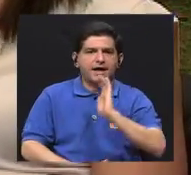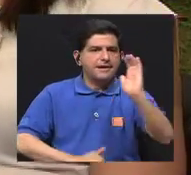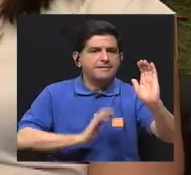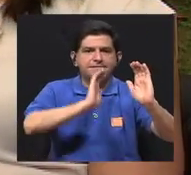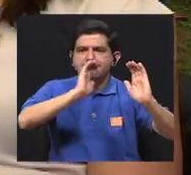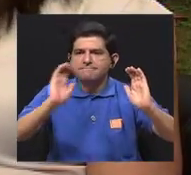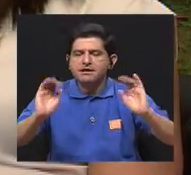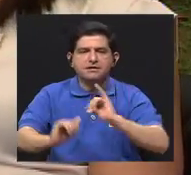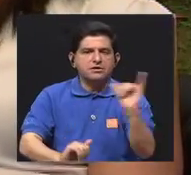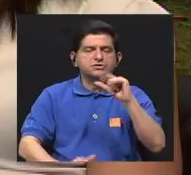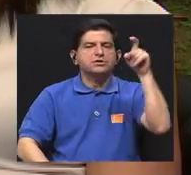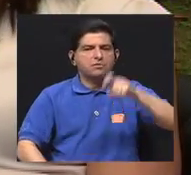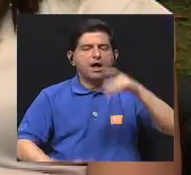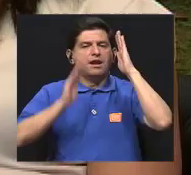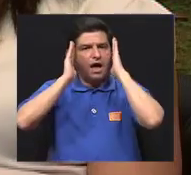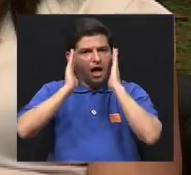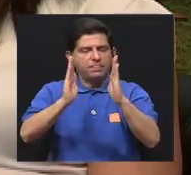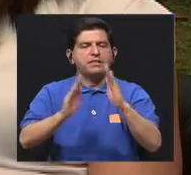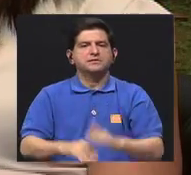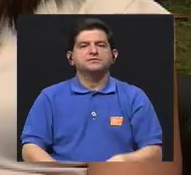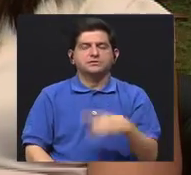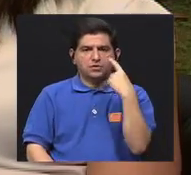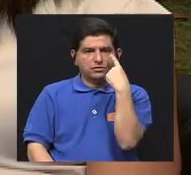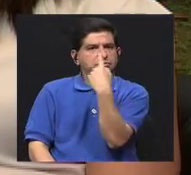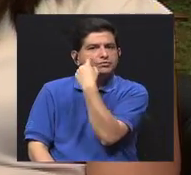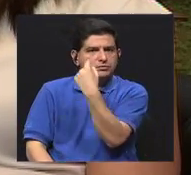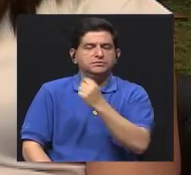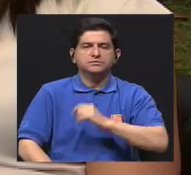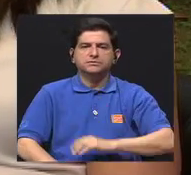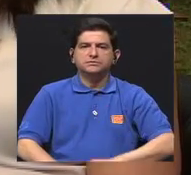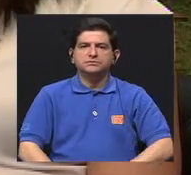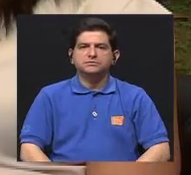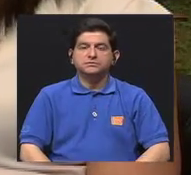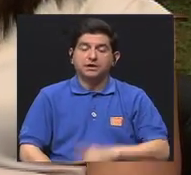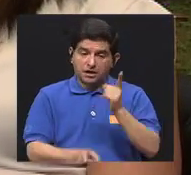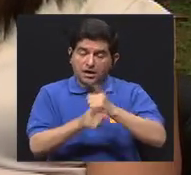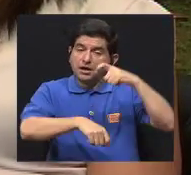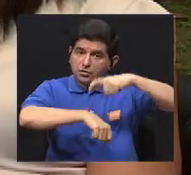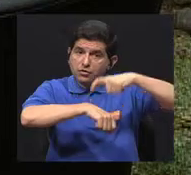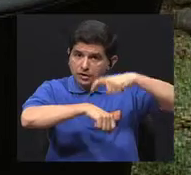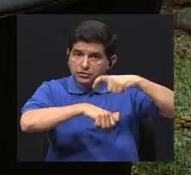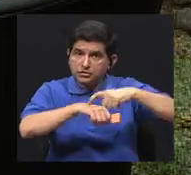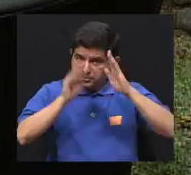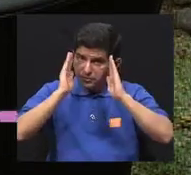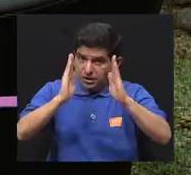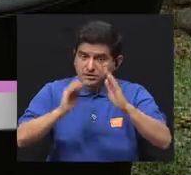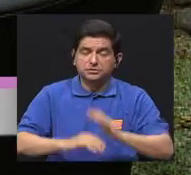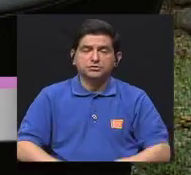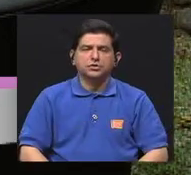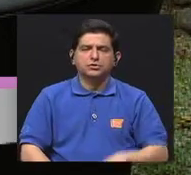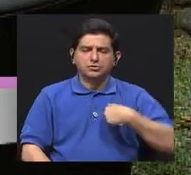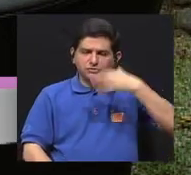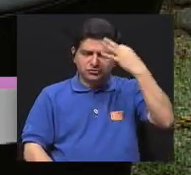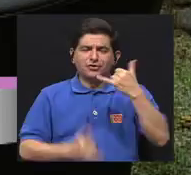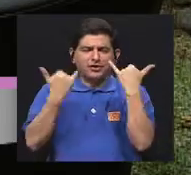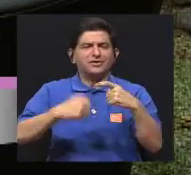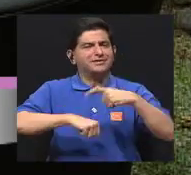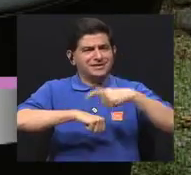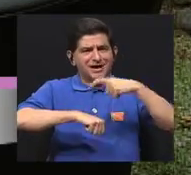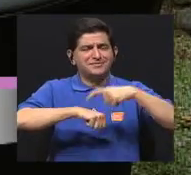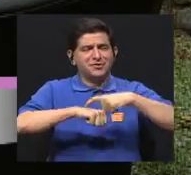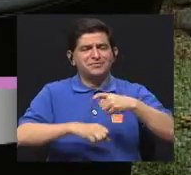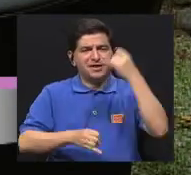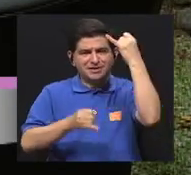niños también requieren atención oftalmológica oportuna. Claro. Bueno, yo creo que ya llegó el momento